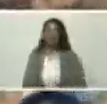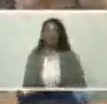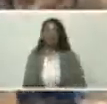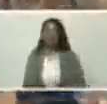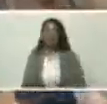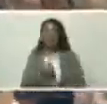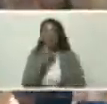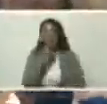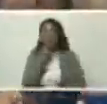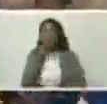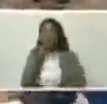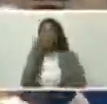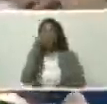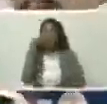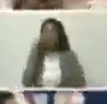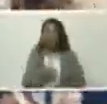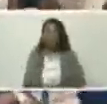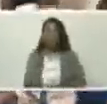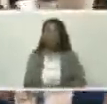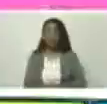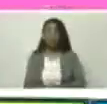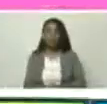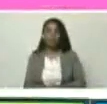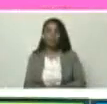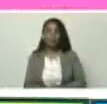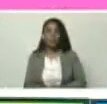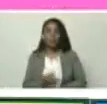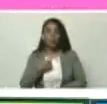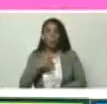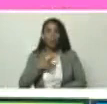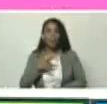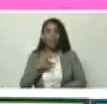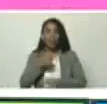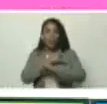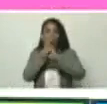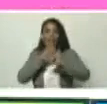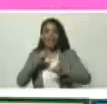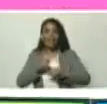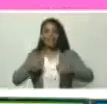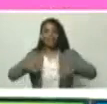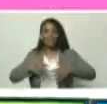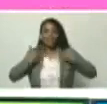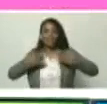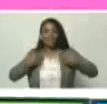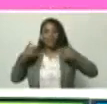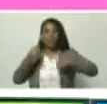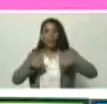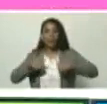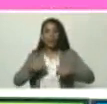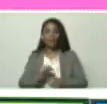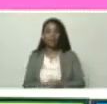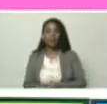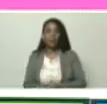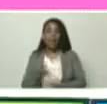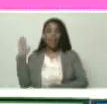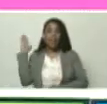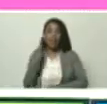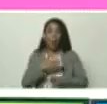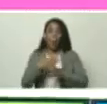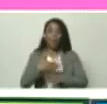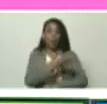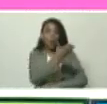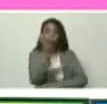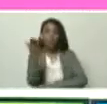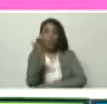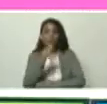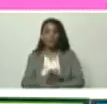Bueno, muchachos, muchachas, me he sentido muy feliz y contento hoy de venir a compartir con